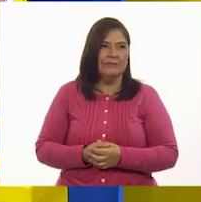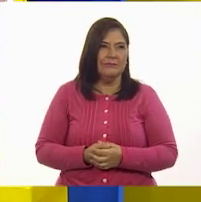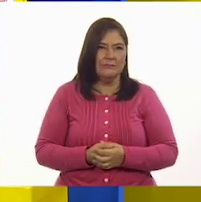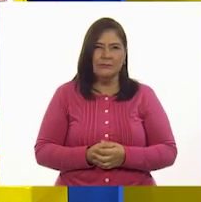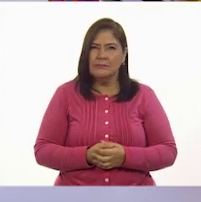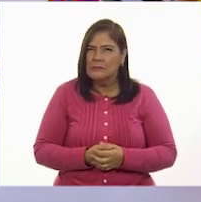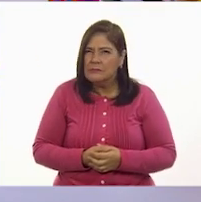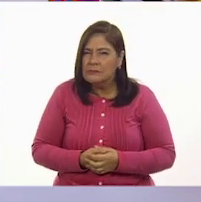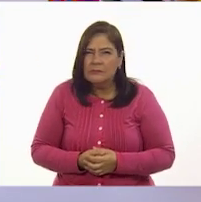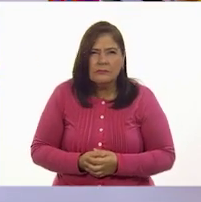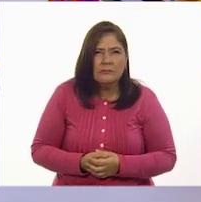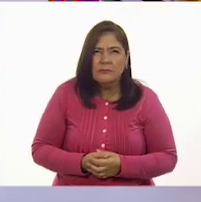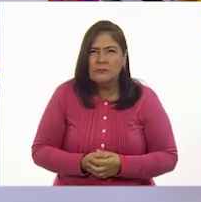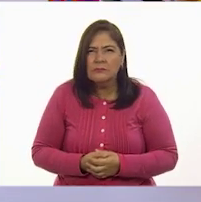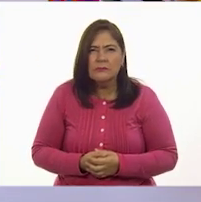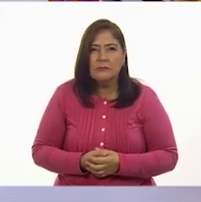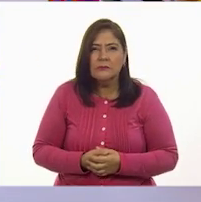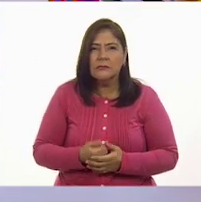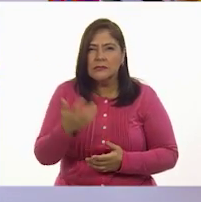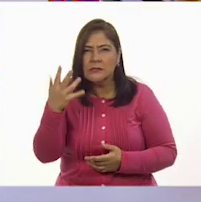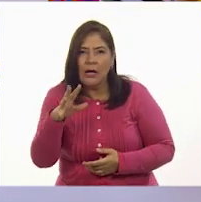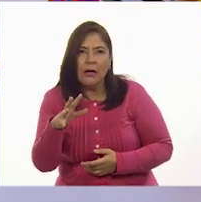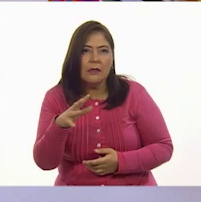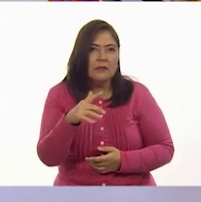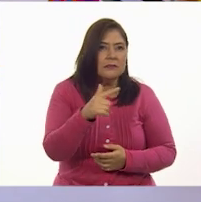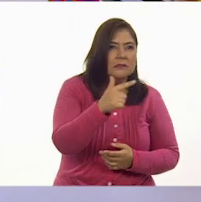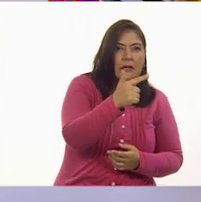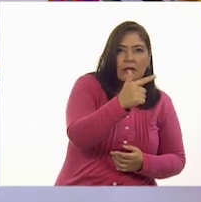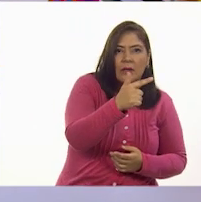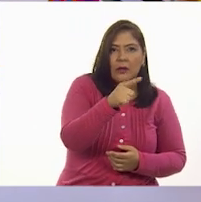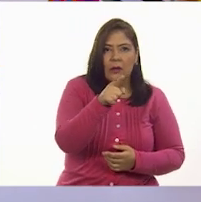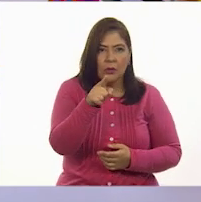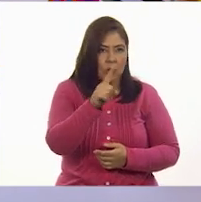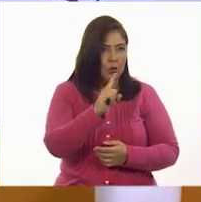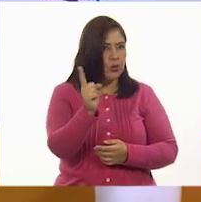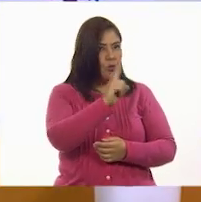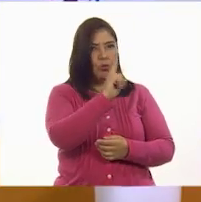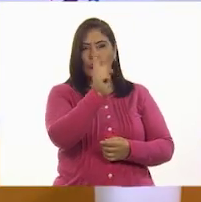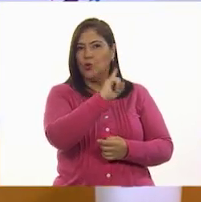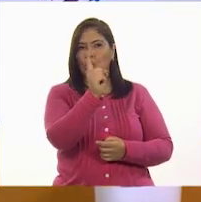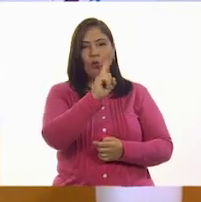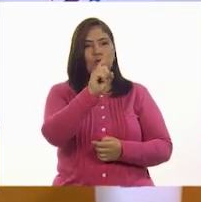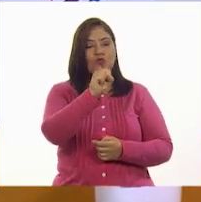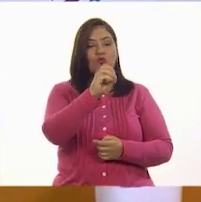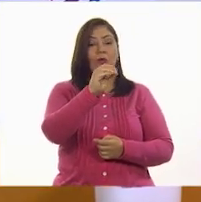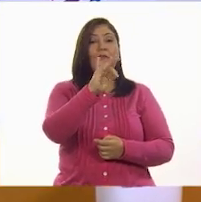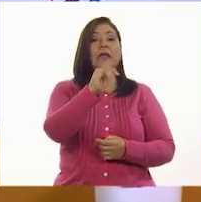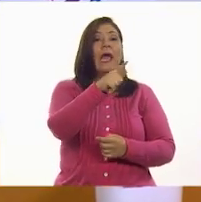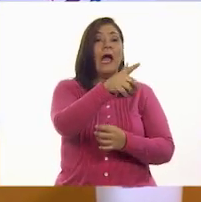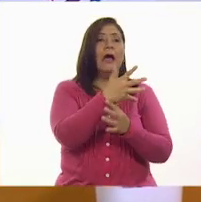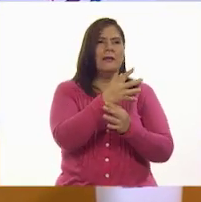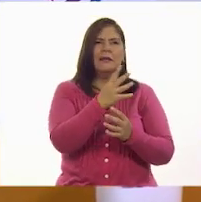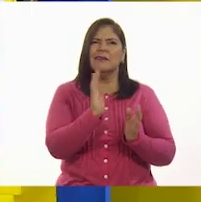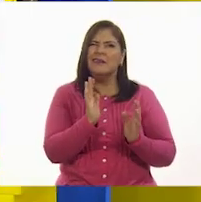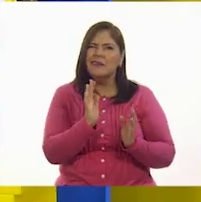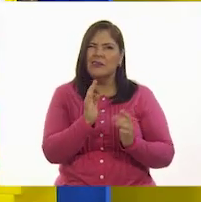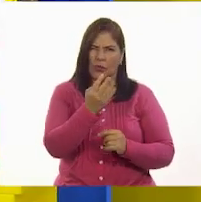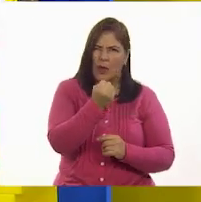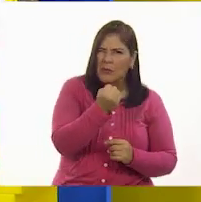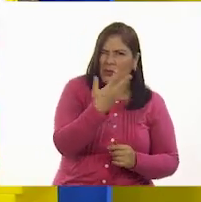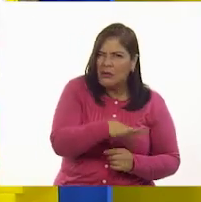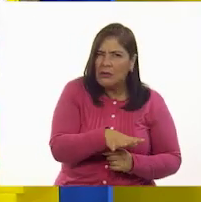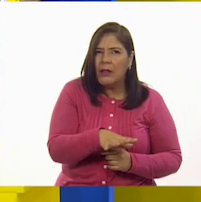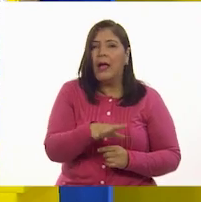Escucho 10, 7. No, Sofía dice que son 10. ¿9 o